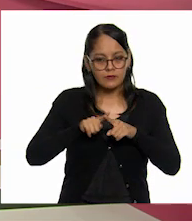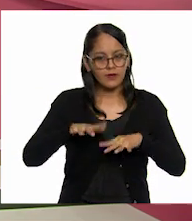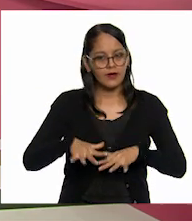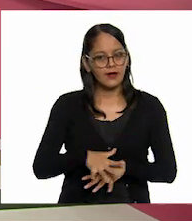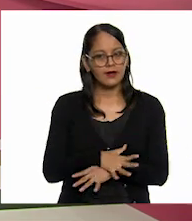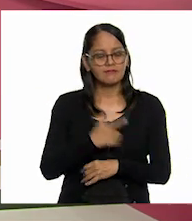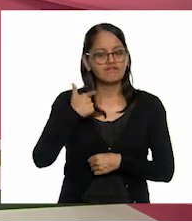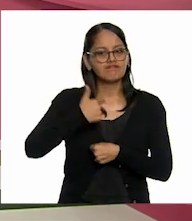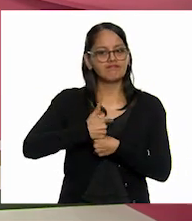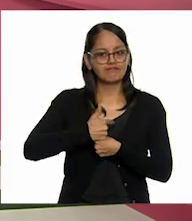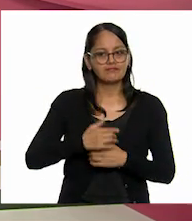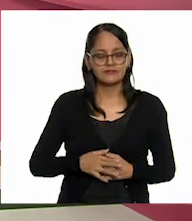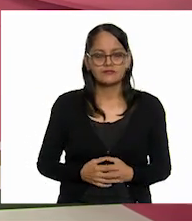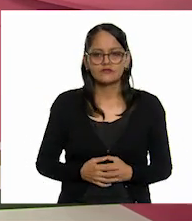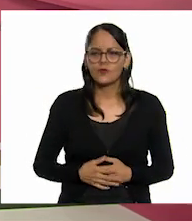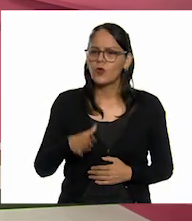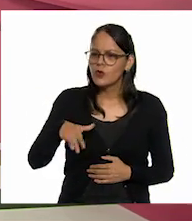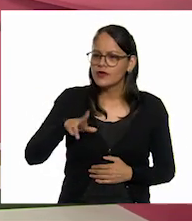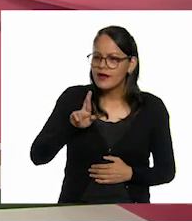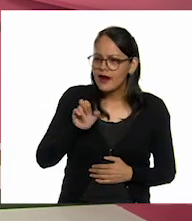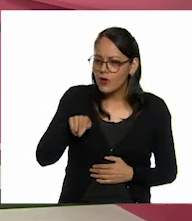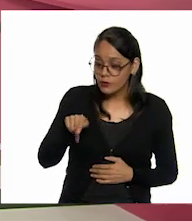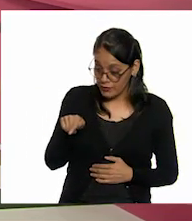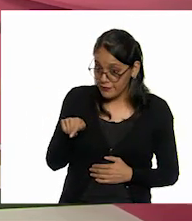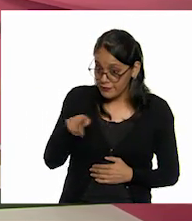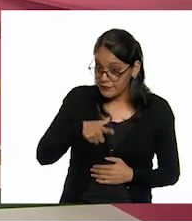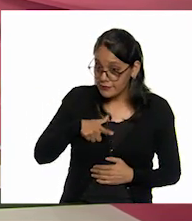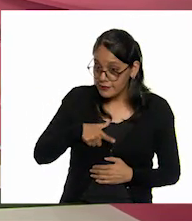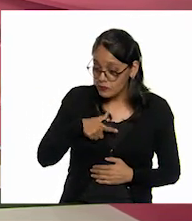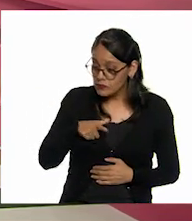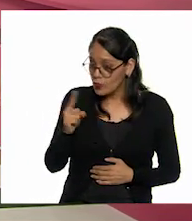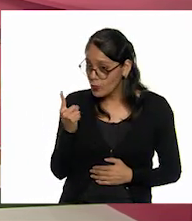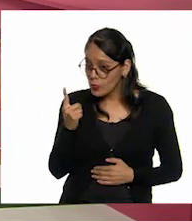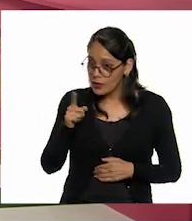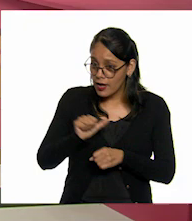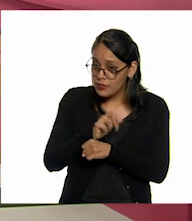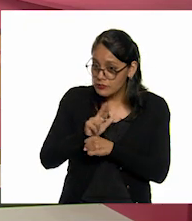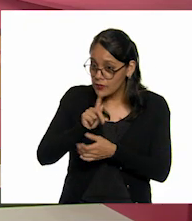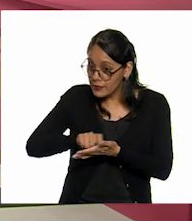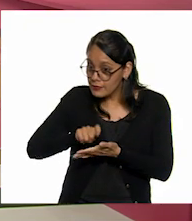Sí. Oye, Raulito, ¿y a ti te gusta algún escritor o escritora en particular?